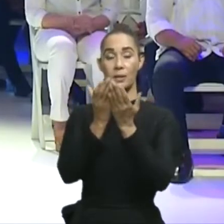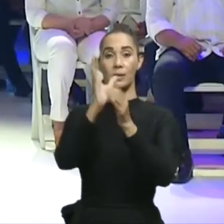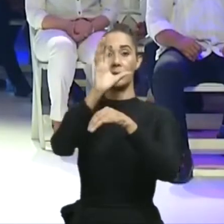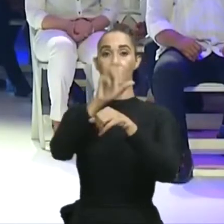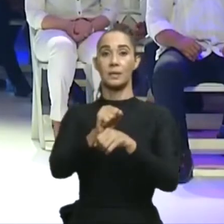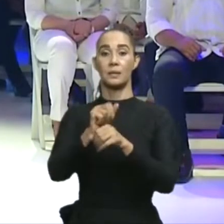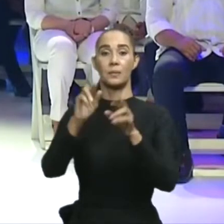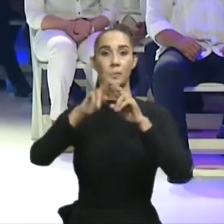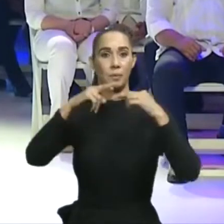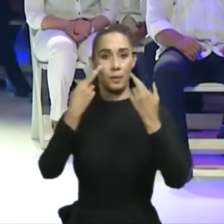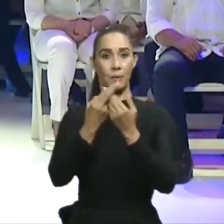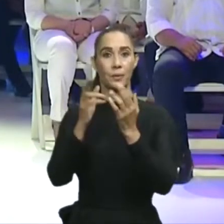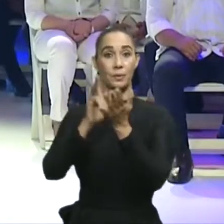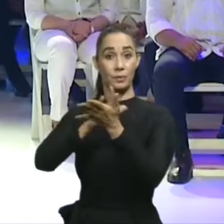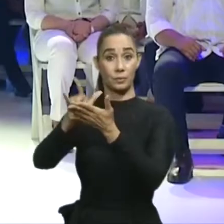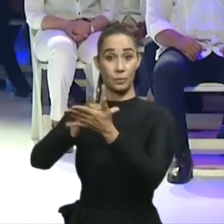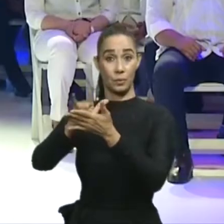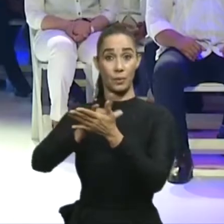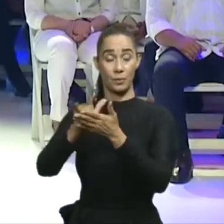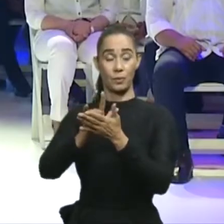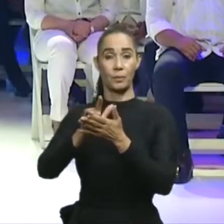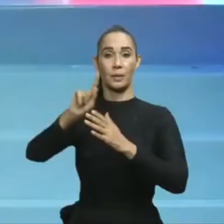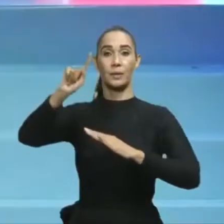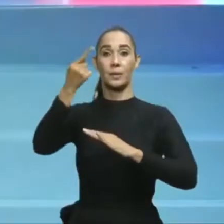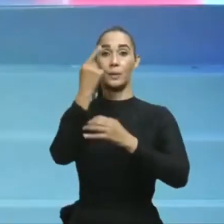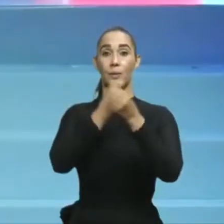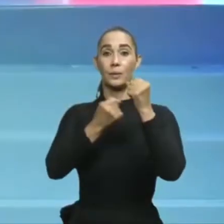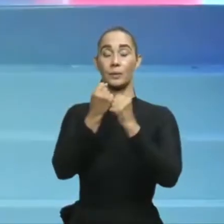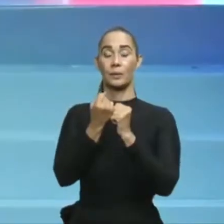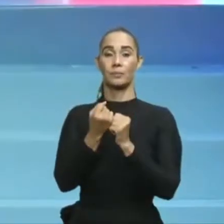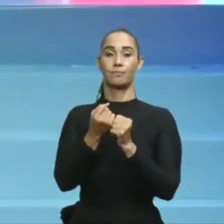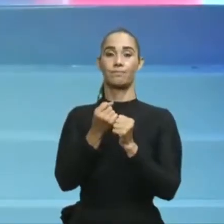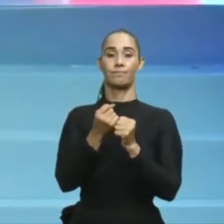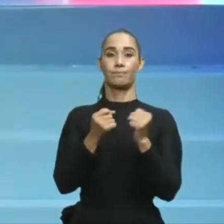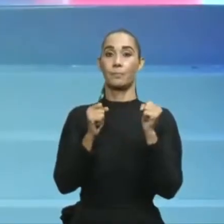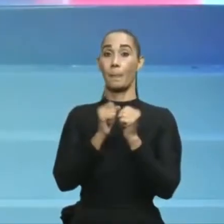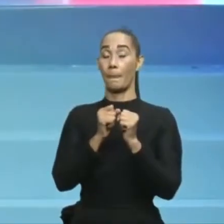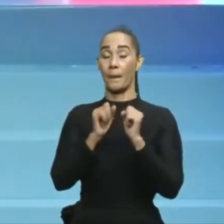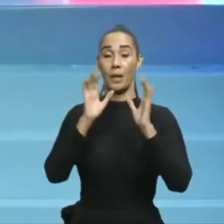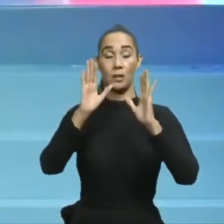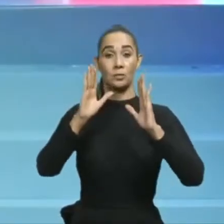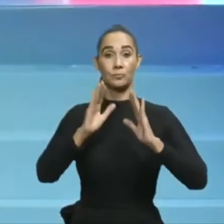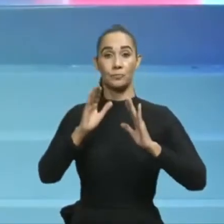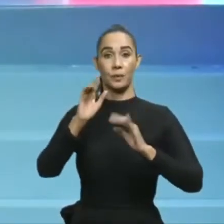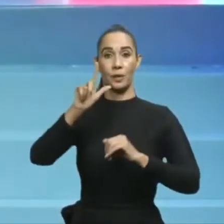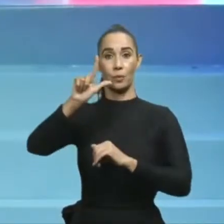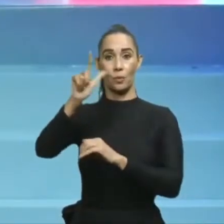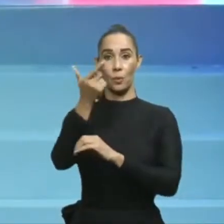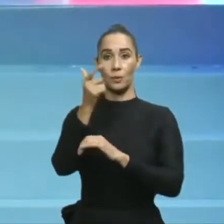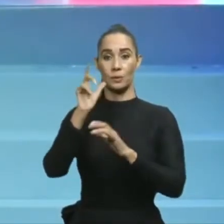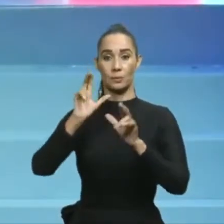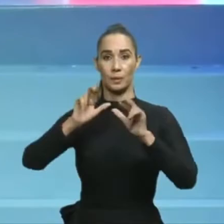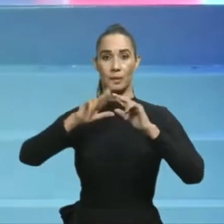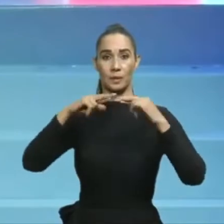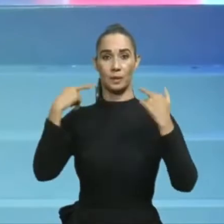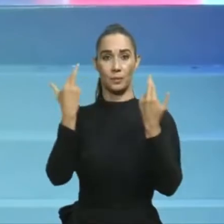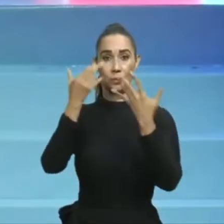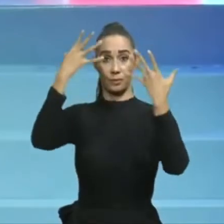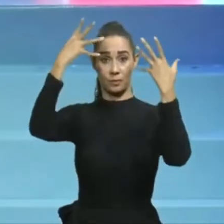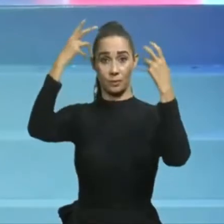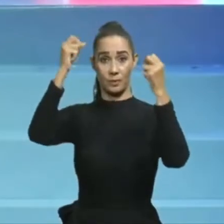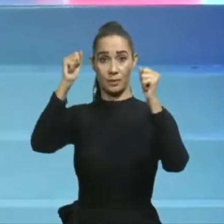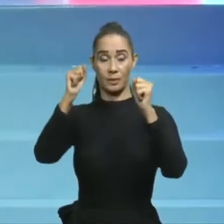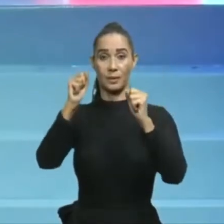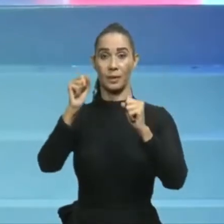su primer aniversario su impacto ha sido tal que en su última cumbre en los ángeles ecuador solicitó